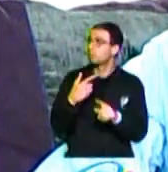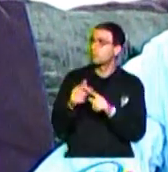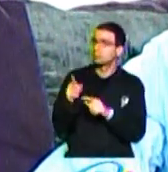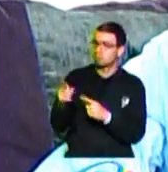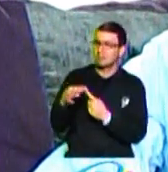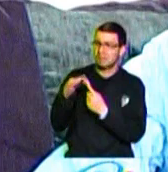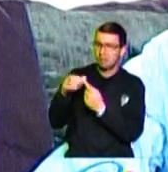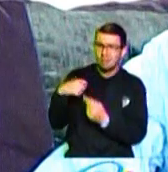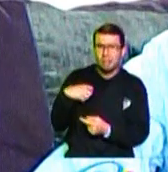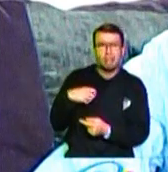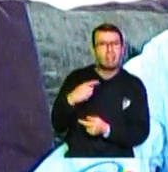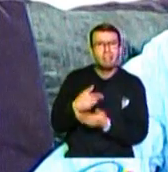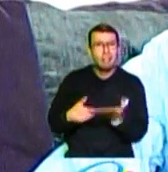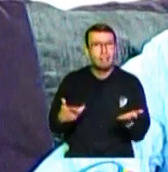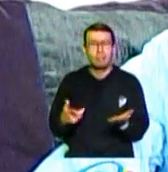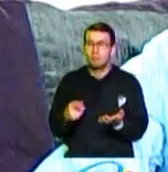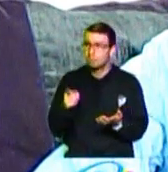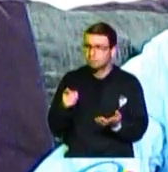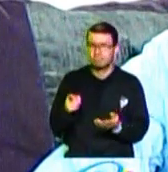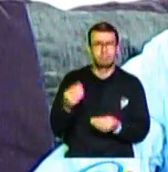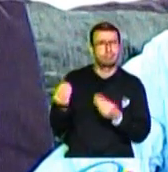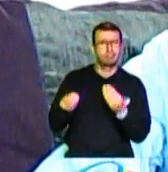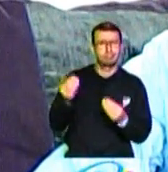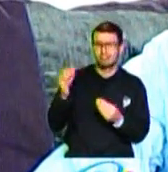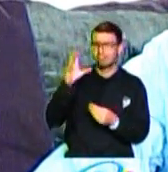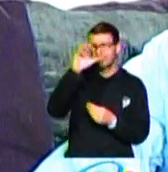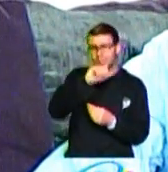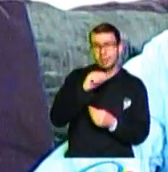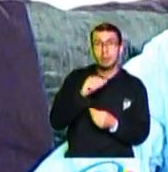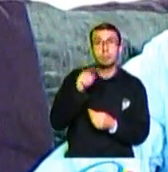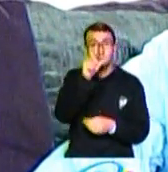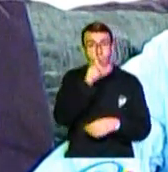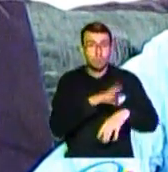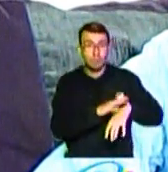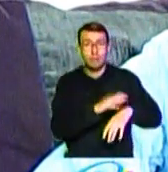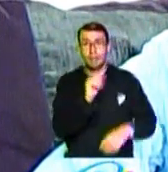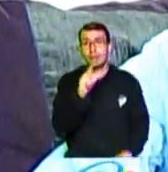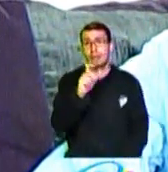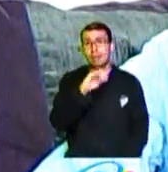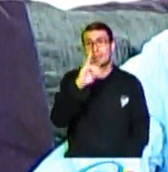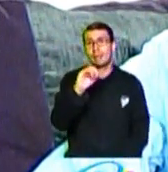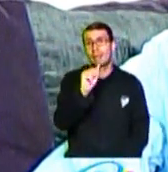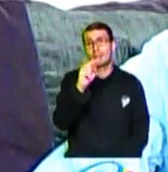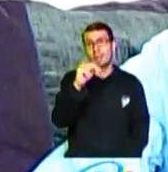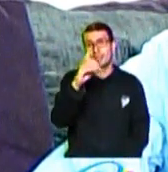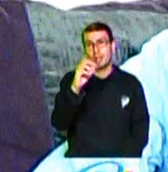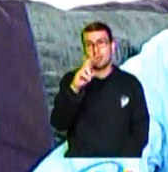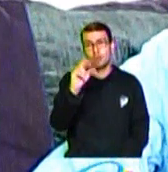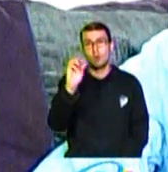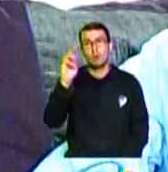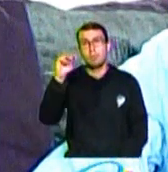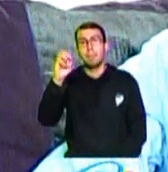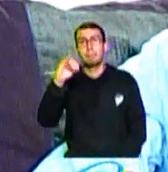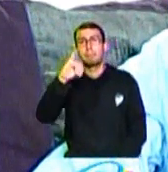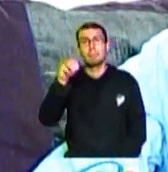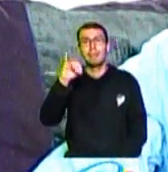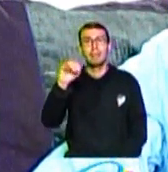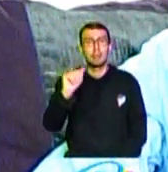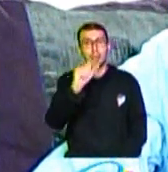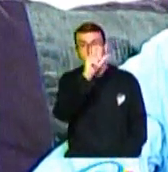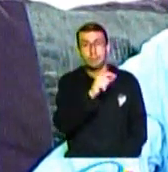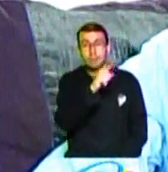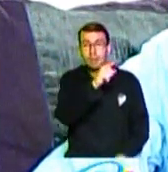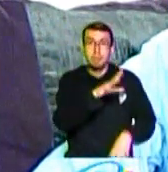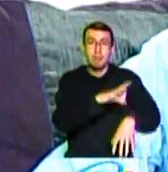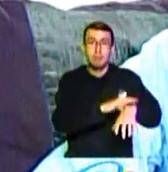ser fisiológico y qué no? Doctor Alejandro Mejía López, médico cirujano especializado en ginecología